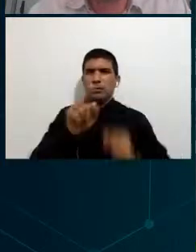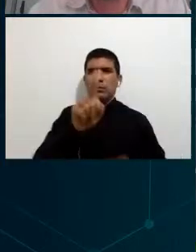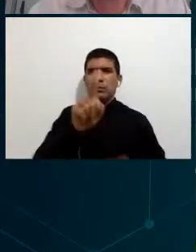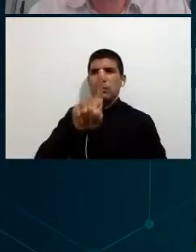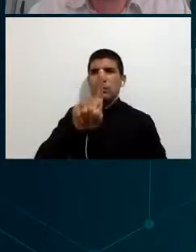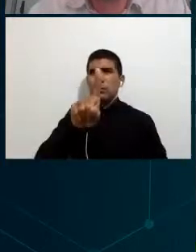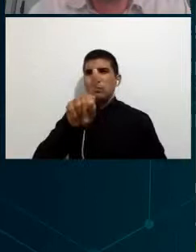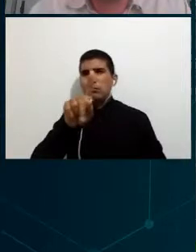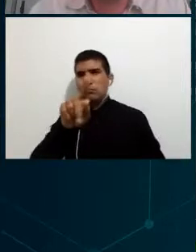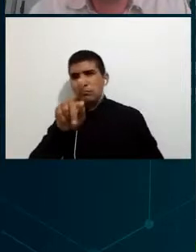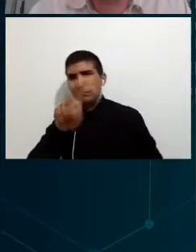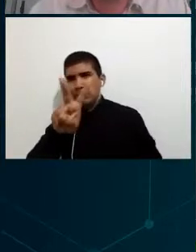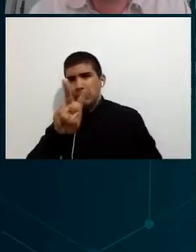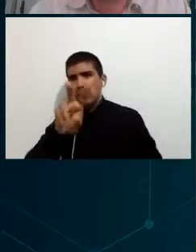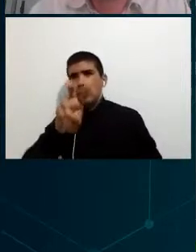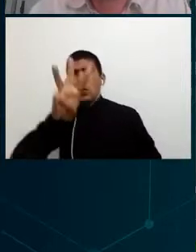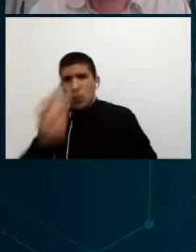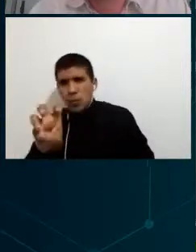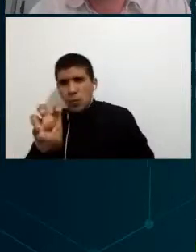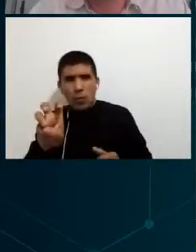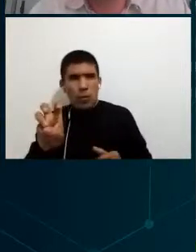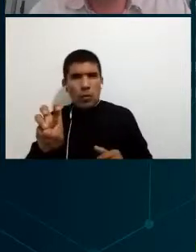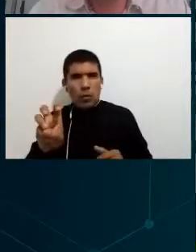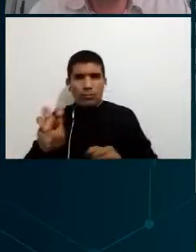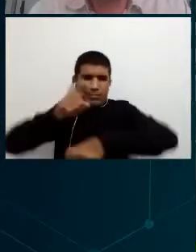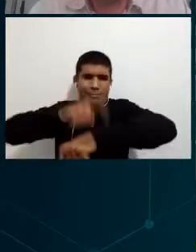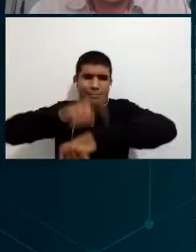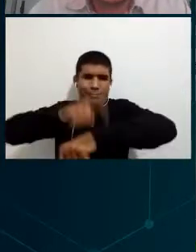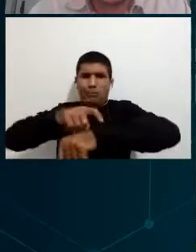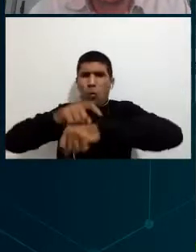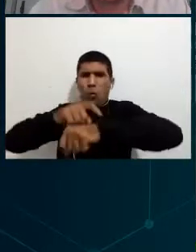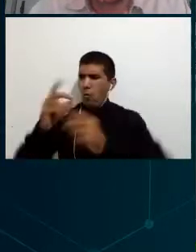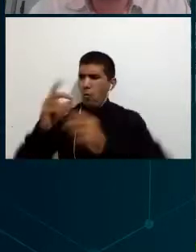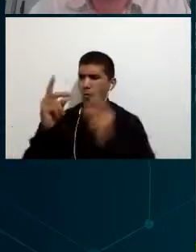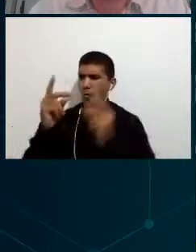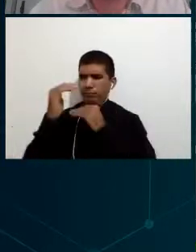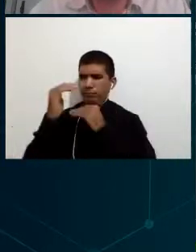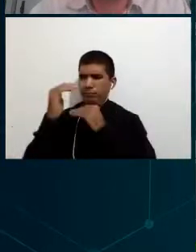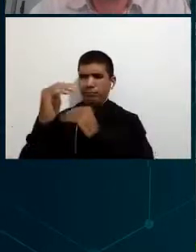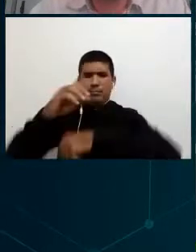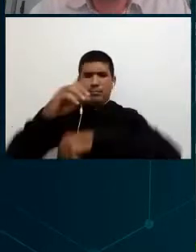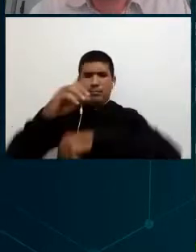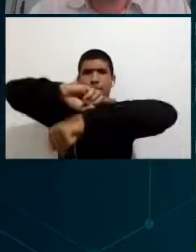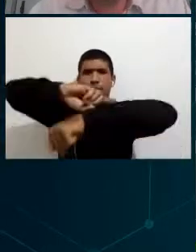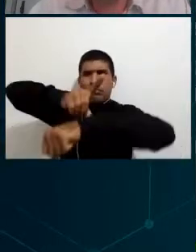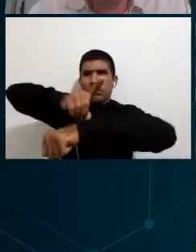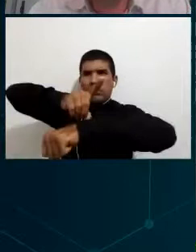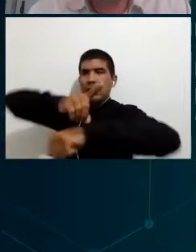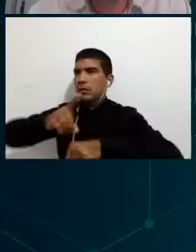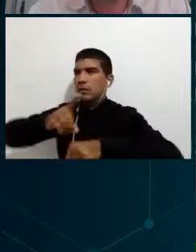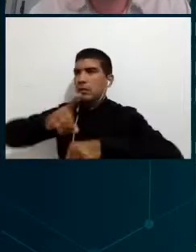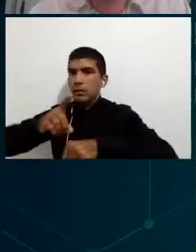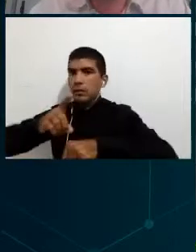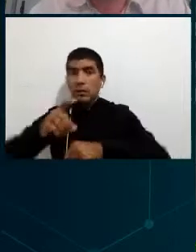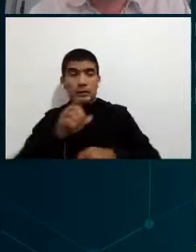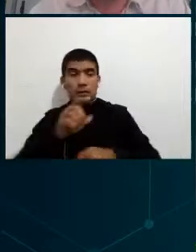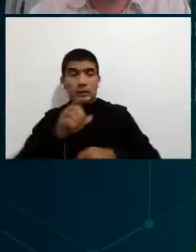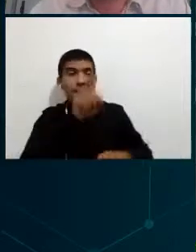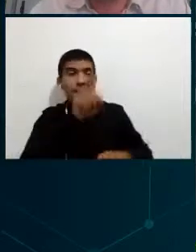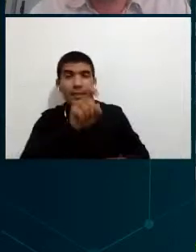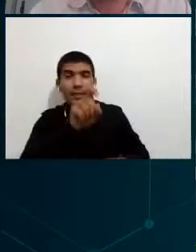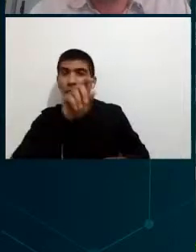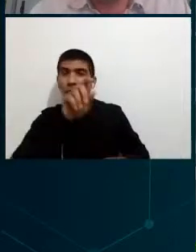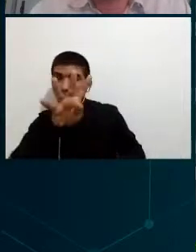por segundo, obtuvimos un tiempo de latencia de 1.715 milisegundos y un tiempo de disparo